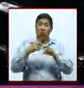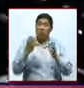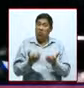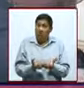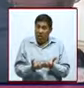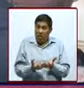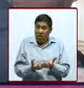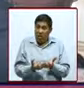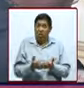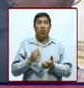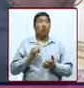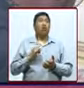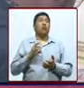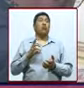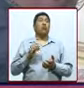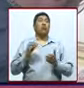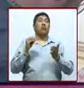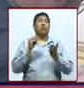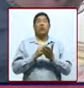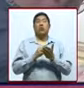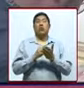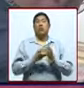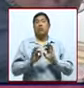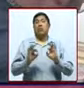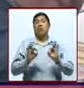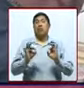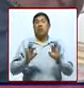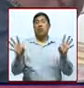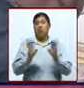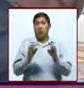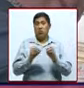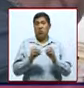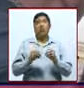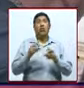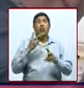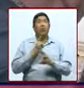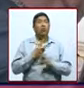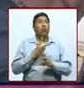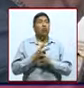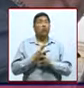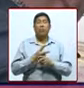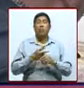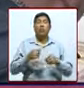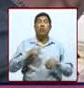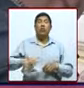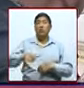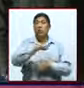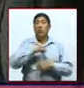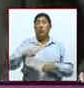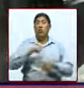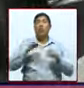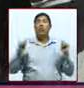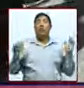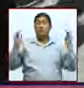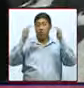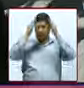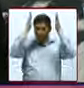no he ido a meterme a la zona, yo no tengo nada que hacer en esa zona, simplemente tengo que cuidar el bien común, el bien de los